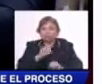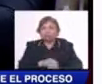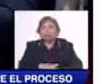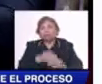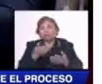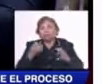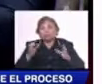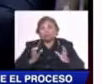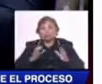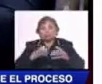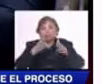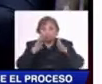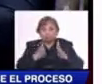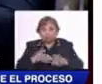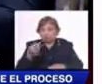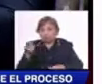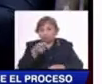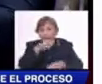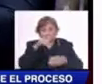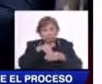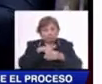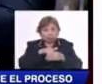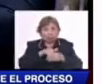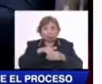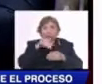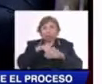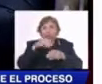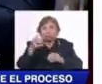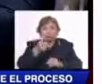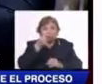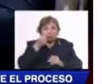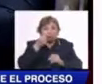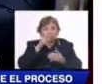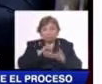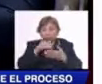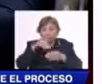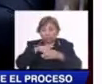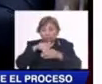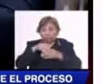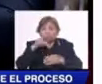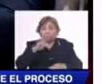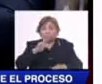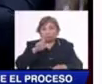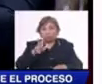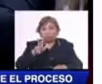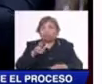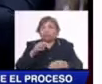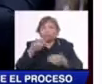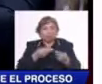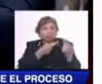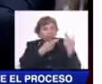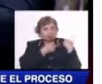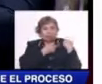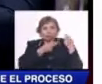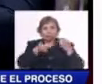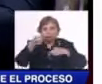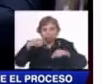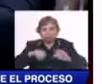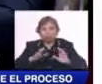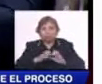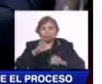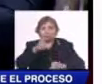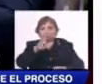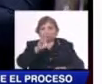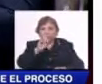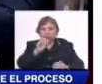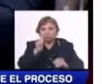Los congresistas de la República, electos en las elecciones generales complementarias 2023, asumen sus funciones el 30